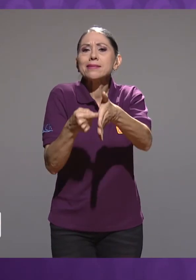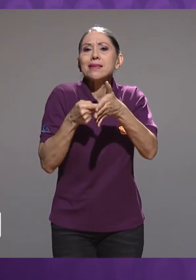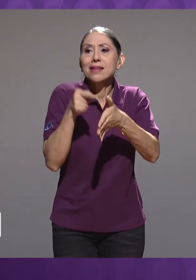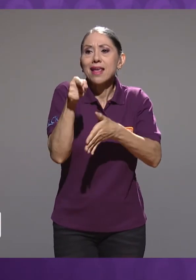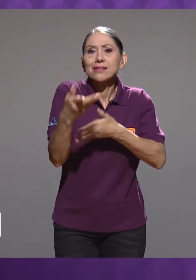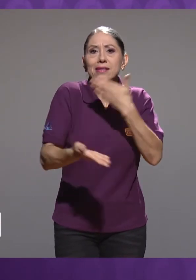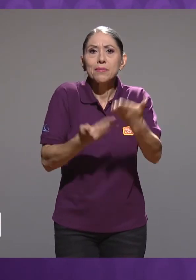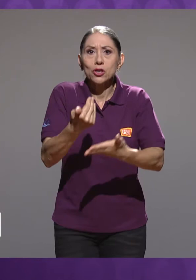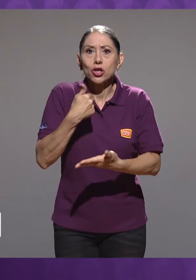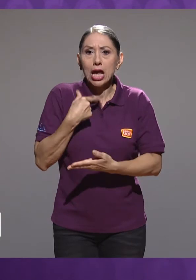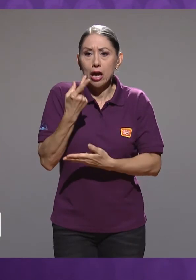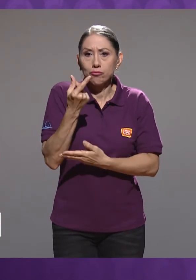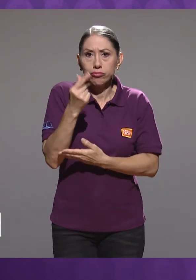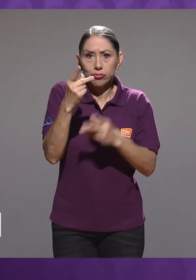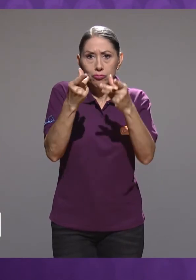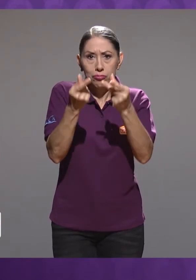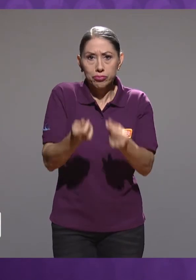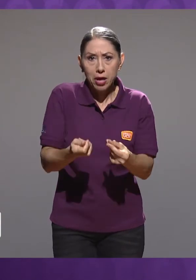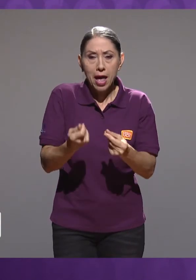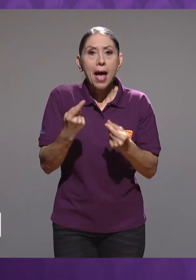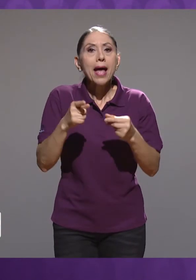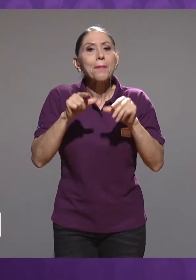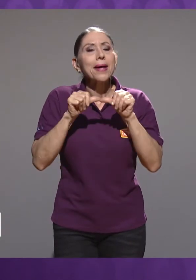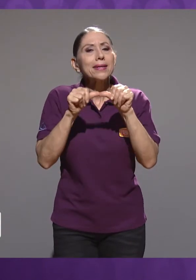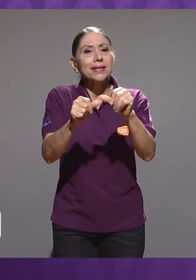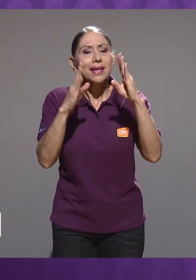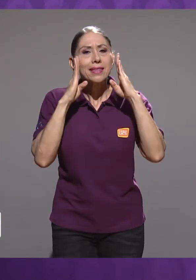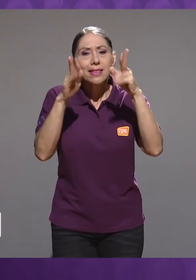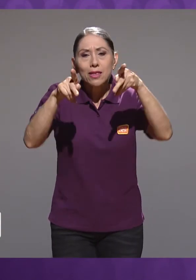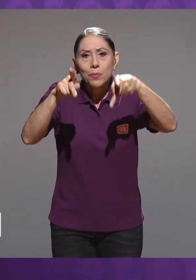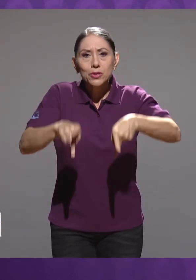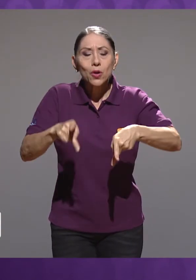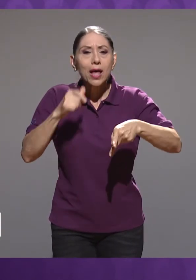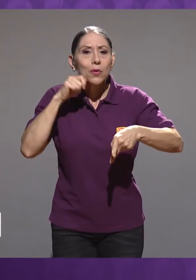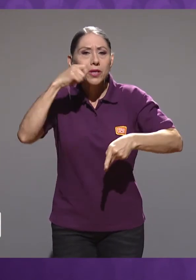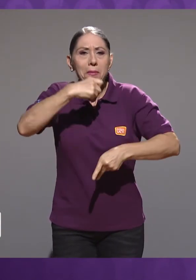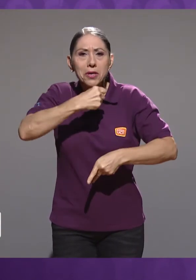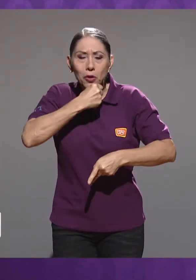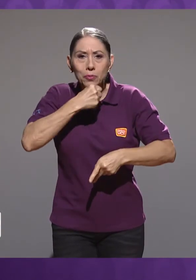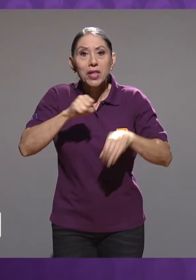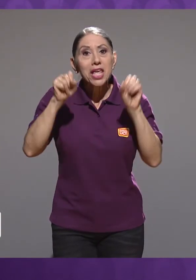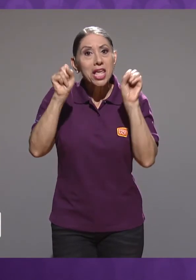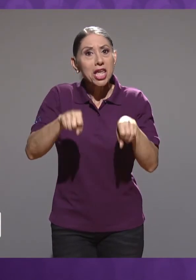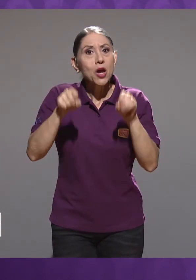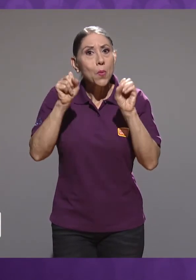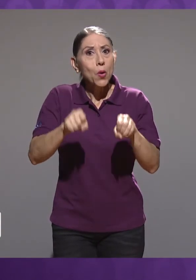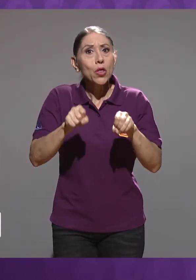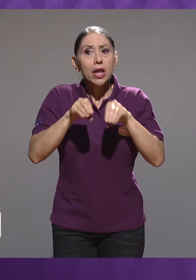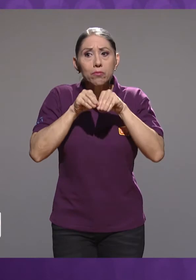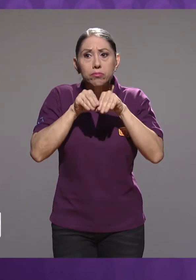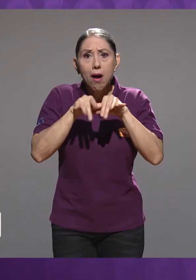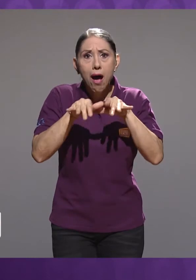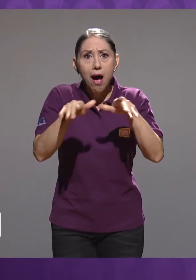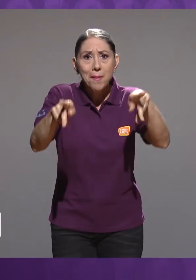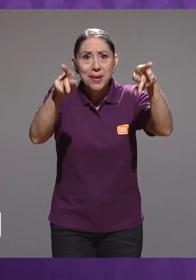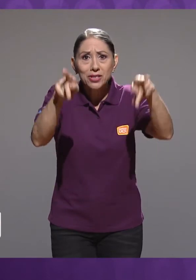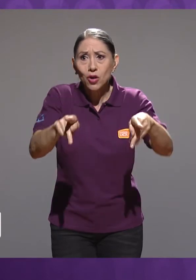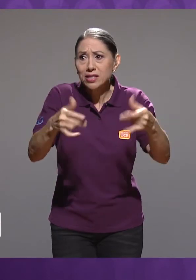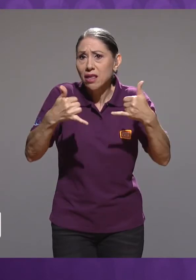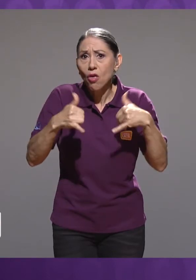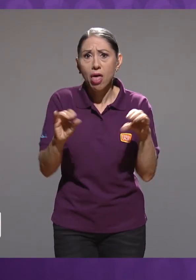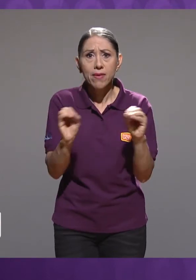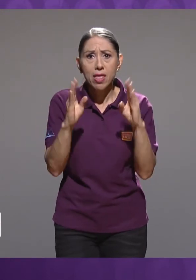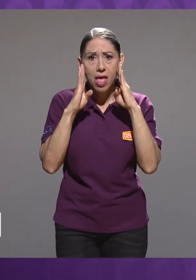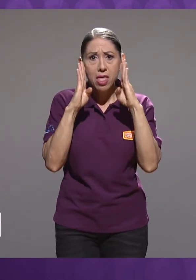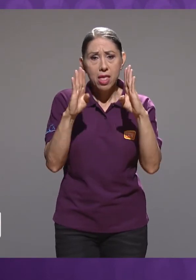servicio cuente con los recursos necesarios para seguir atendiendo a la población adulta mayor y abarcar el importante porcentaje de población que no